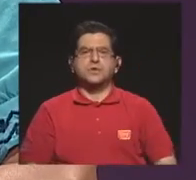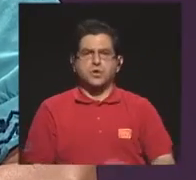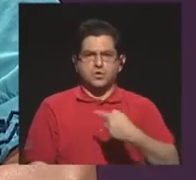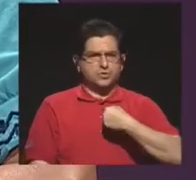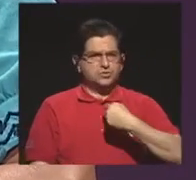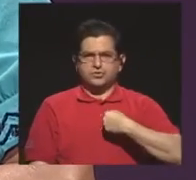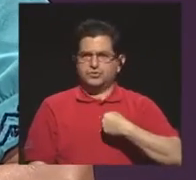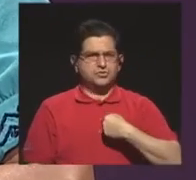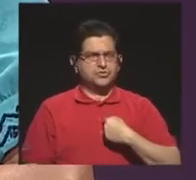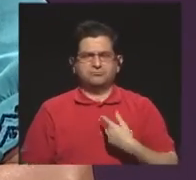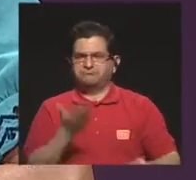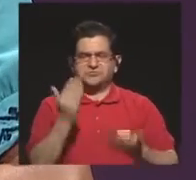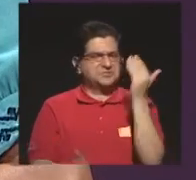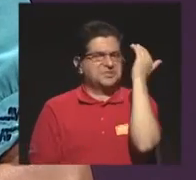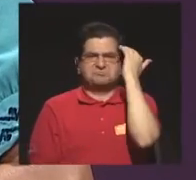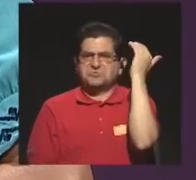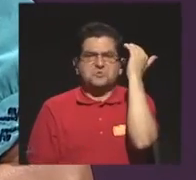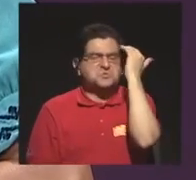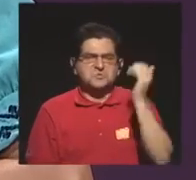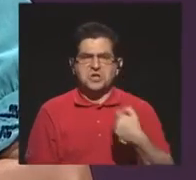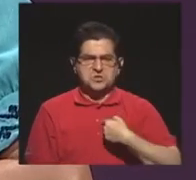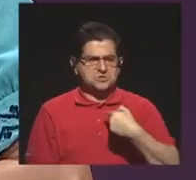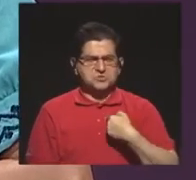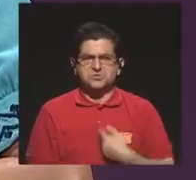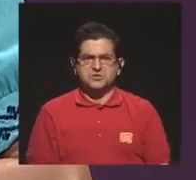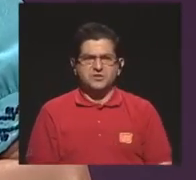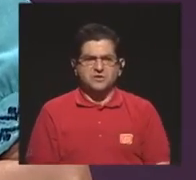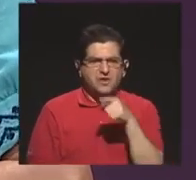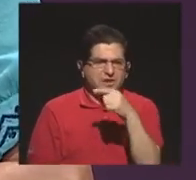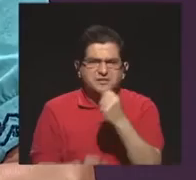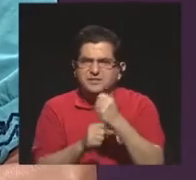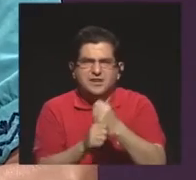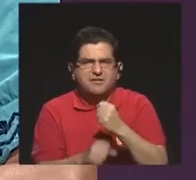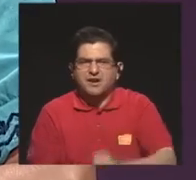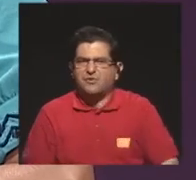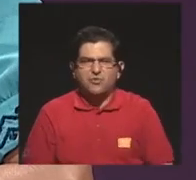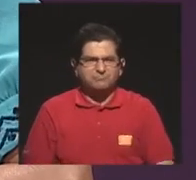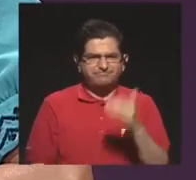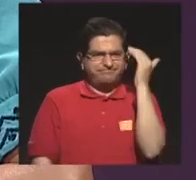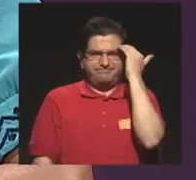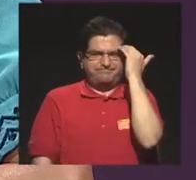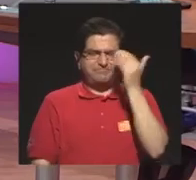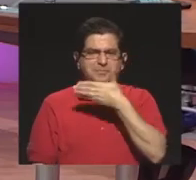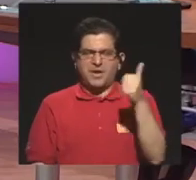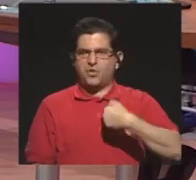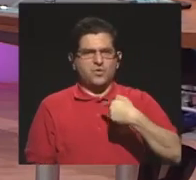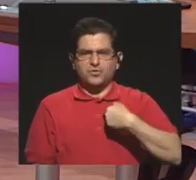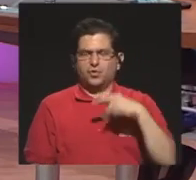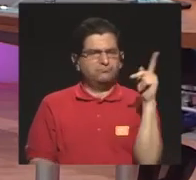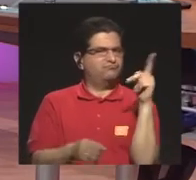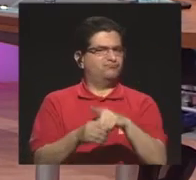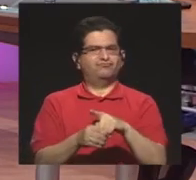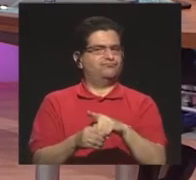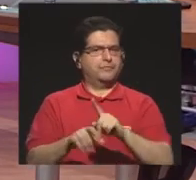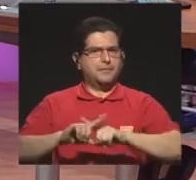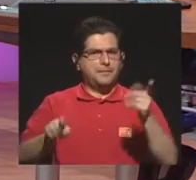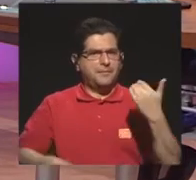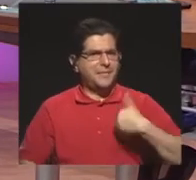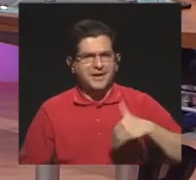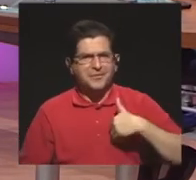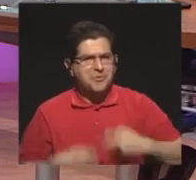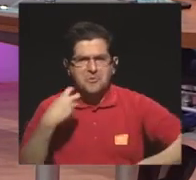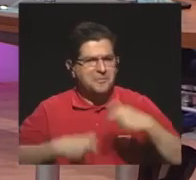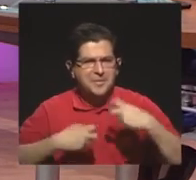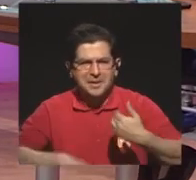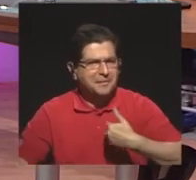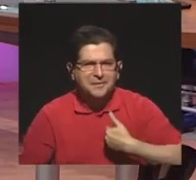yo no he estado, si no conozco, si no sé lo que es un puesto, mejor no me postulo. Pero un hombre no tiene ese